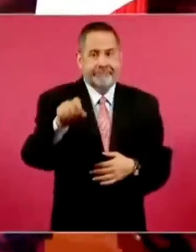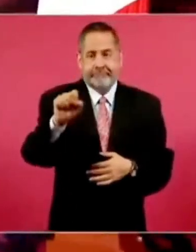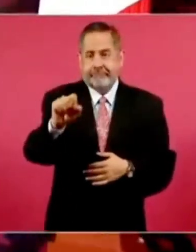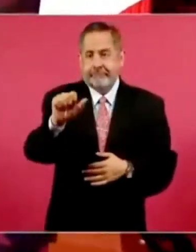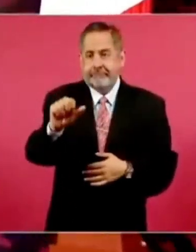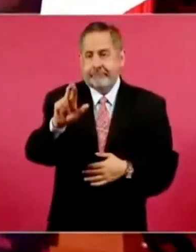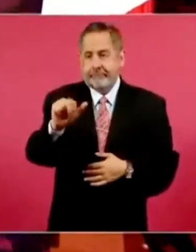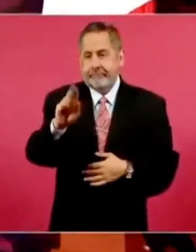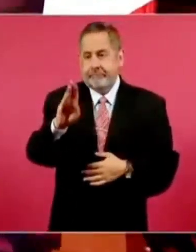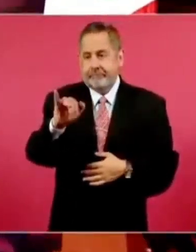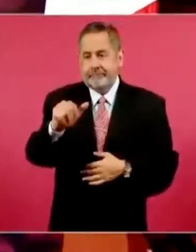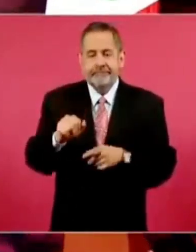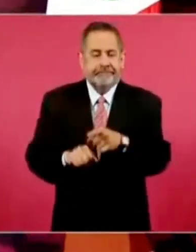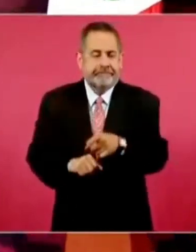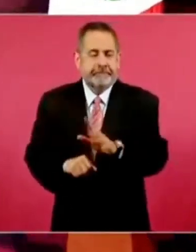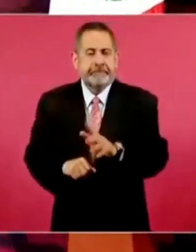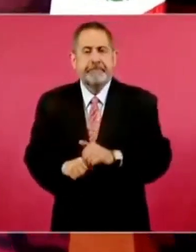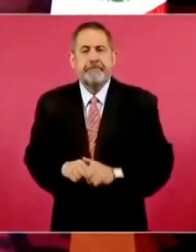y está